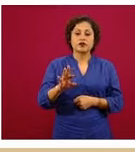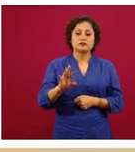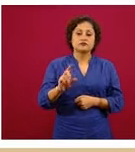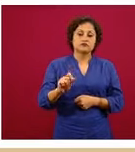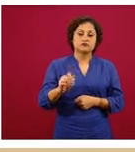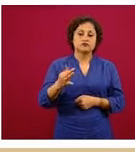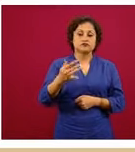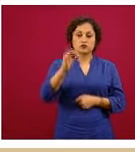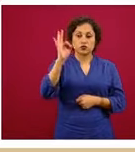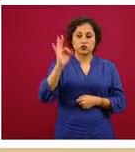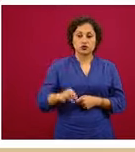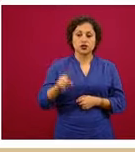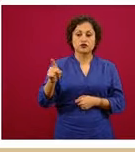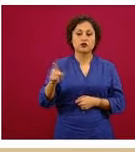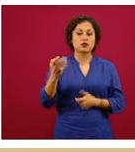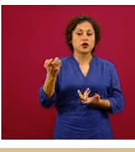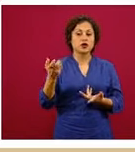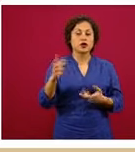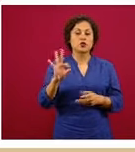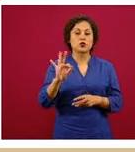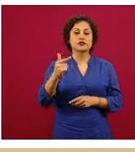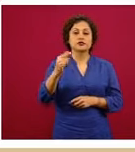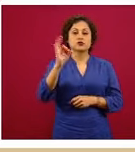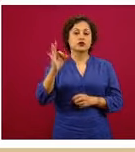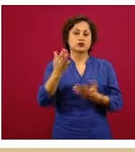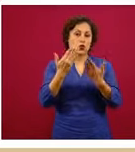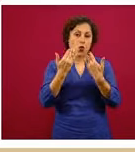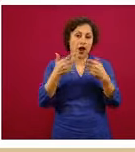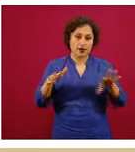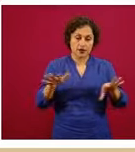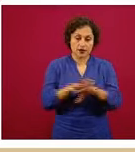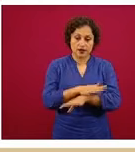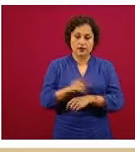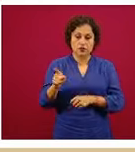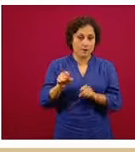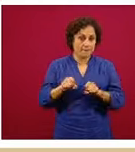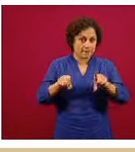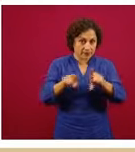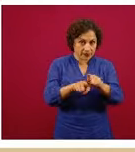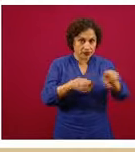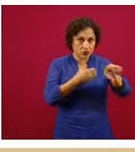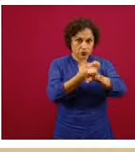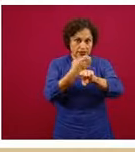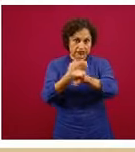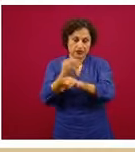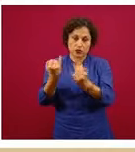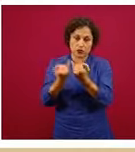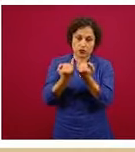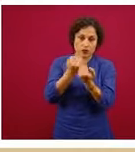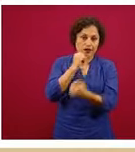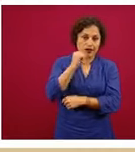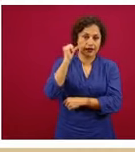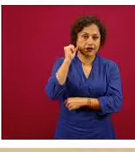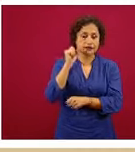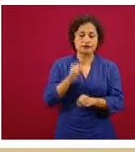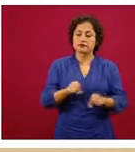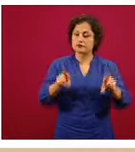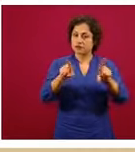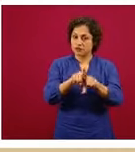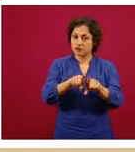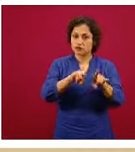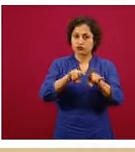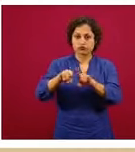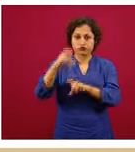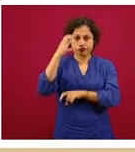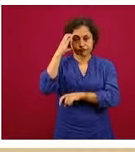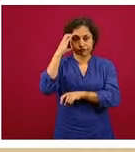tenido variaciones. Son también los mismos estados los que se encuentran con la mayor ocupación a nivel